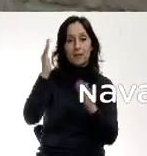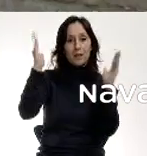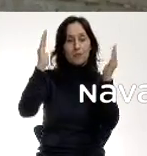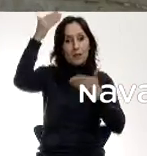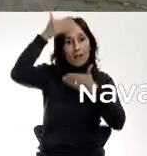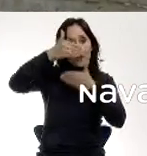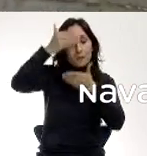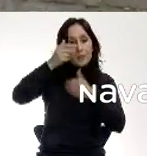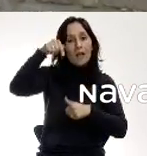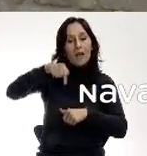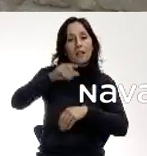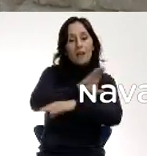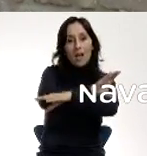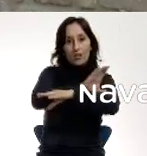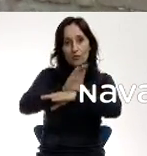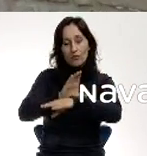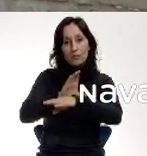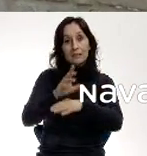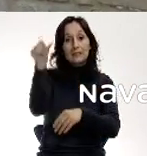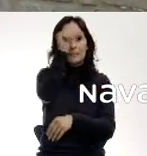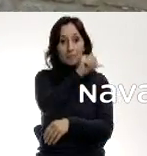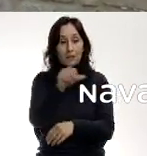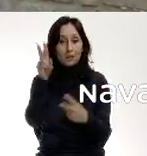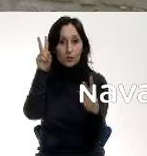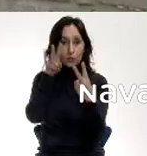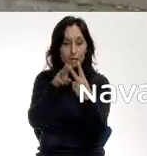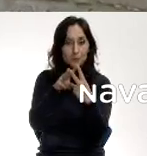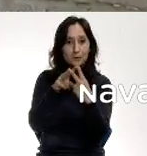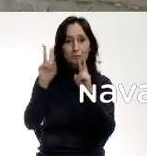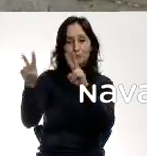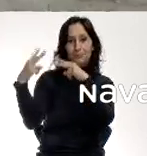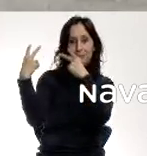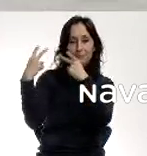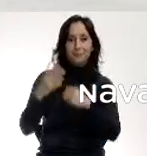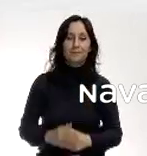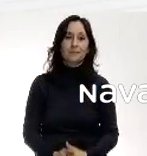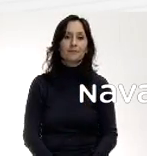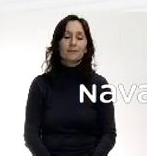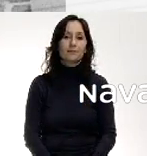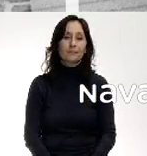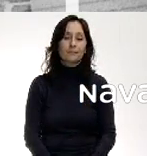Media, aquí en el cerco de Artajona. Nos vemos la semana que viene en Una mirada atrás.